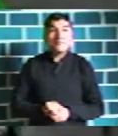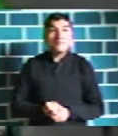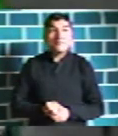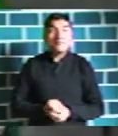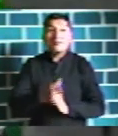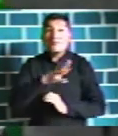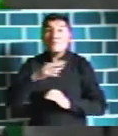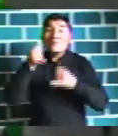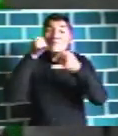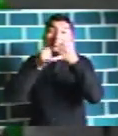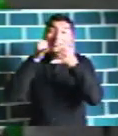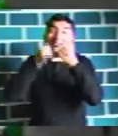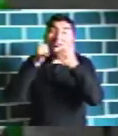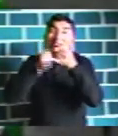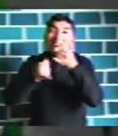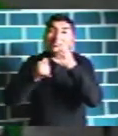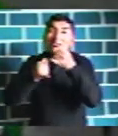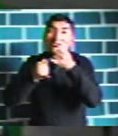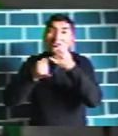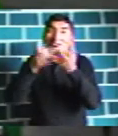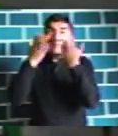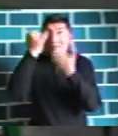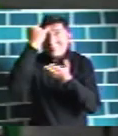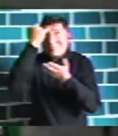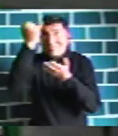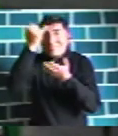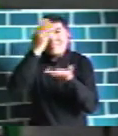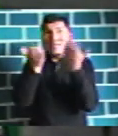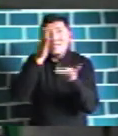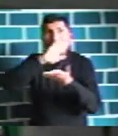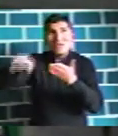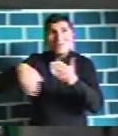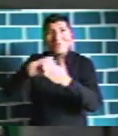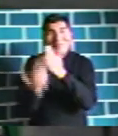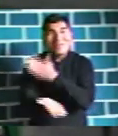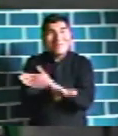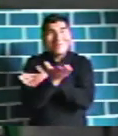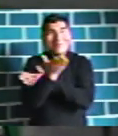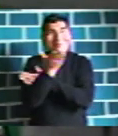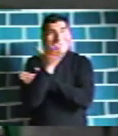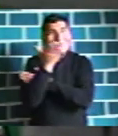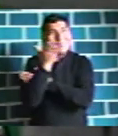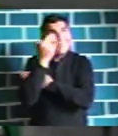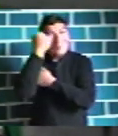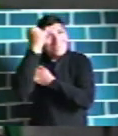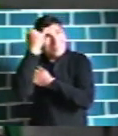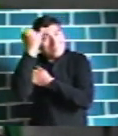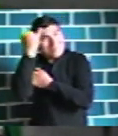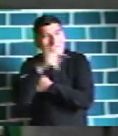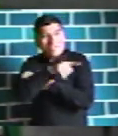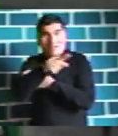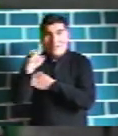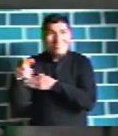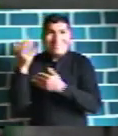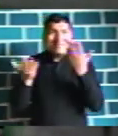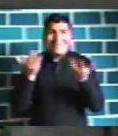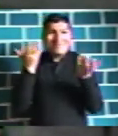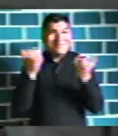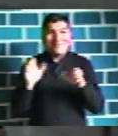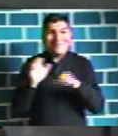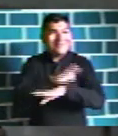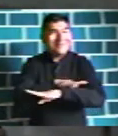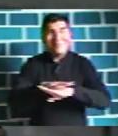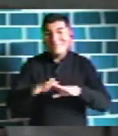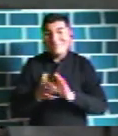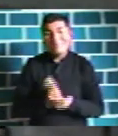y la última podría sugerir toda la mañana pero con tantas sugerencias al final ustedes no se van a querer convertir en